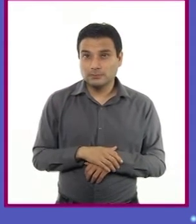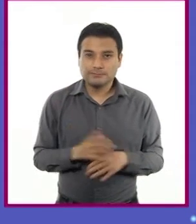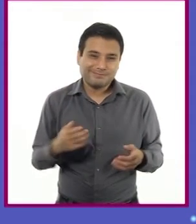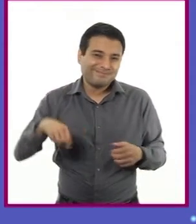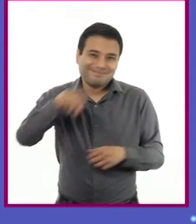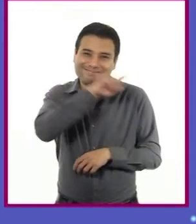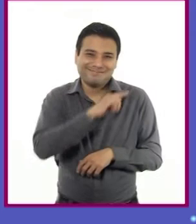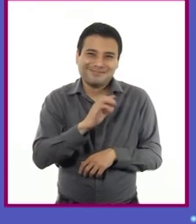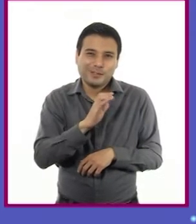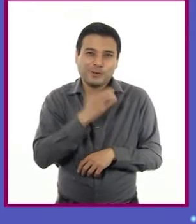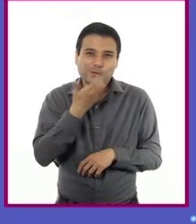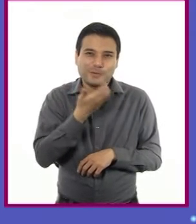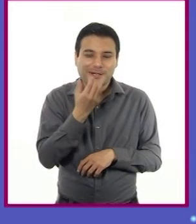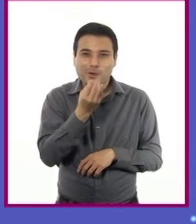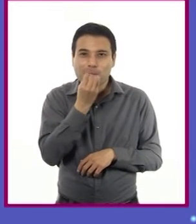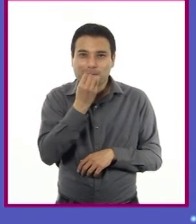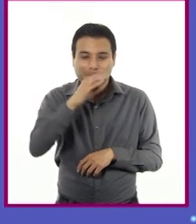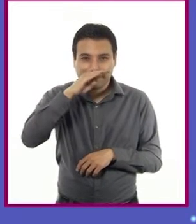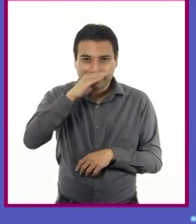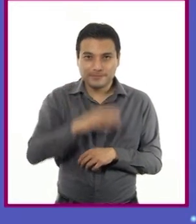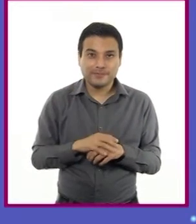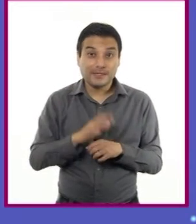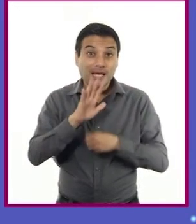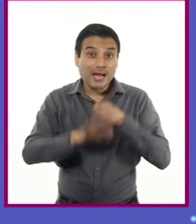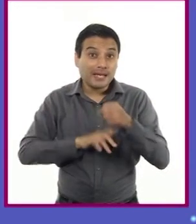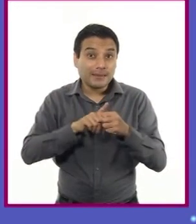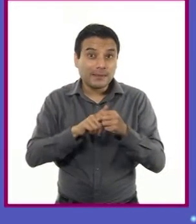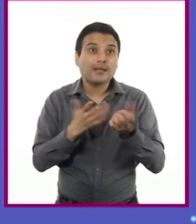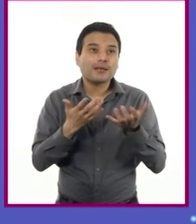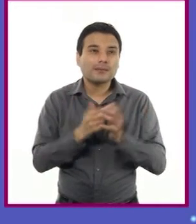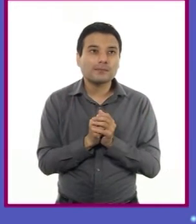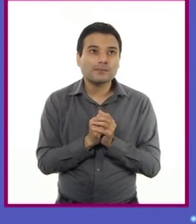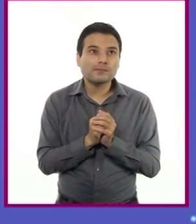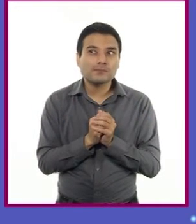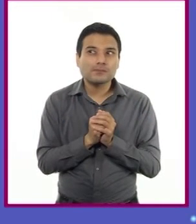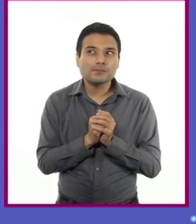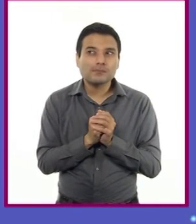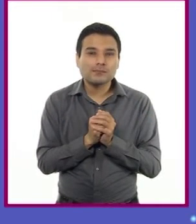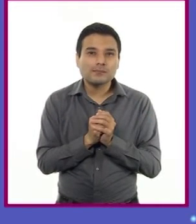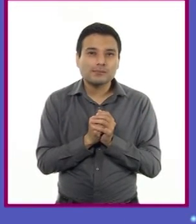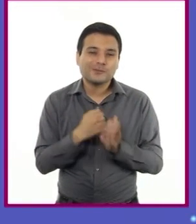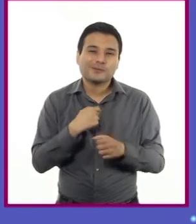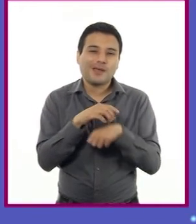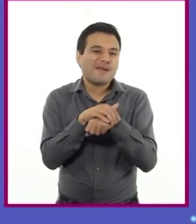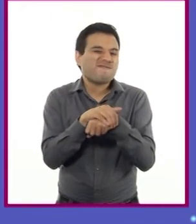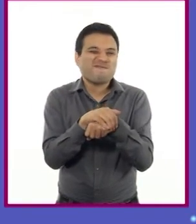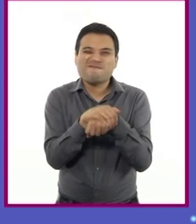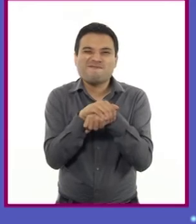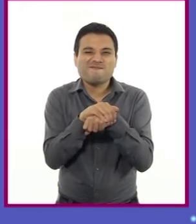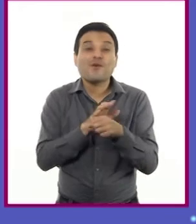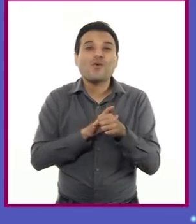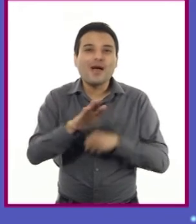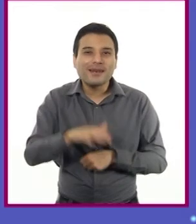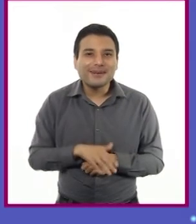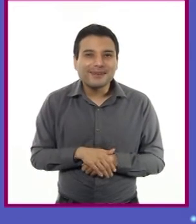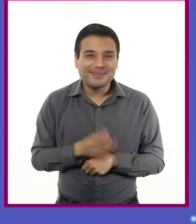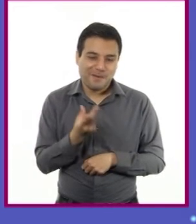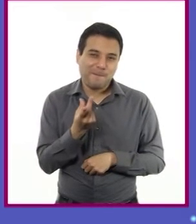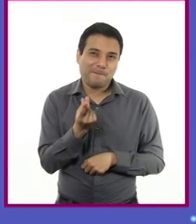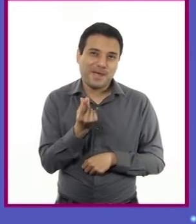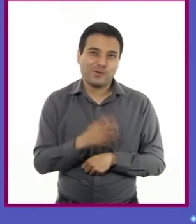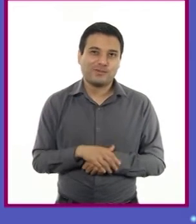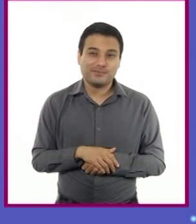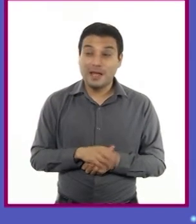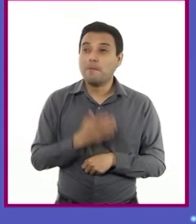nuestra alimentación. Y en animales, pues al que consideramos nuestro mejor amigo, el perro. Me